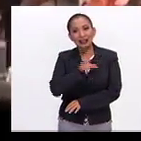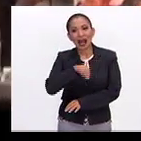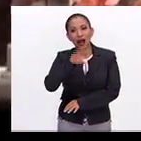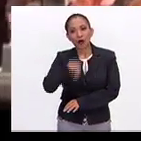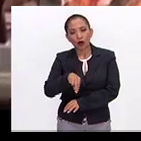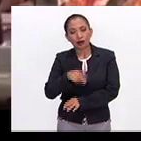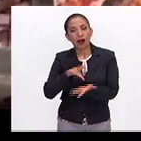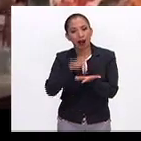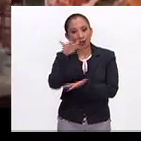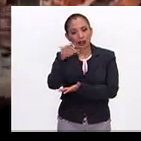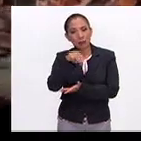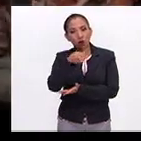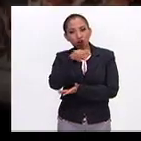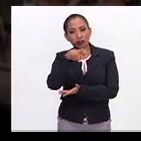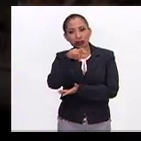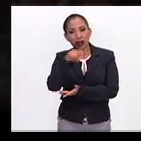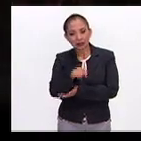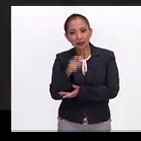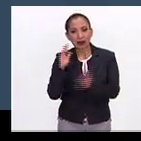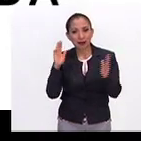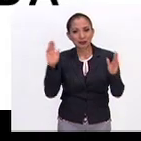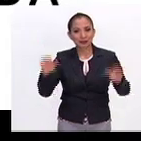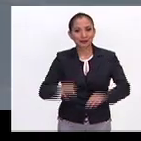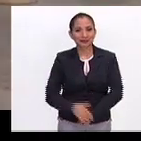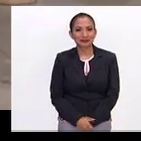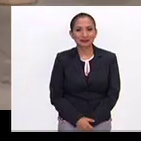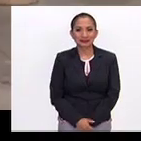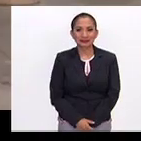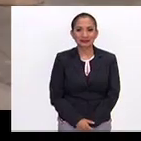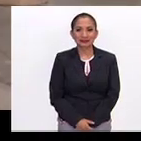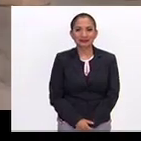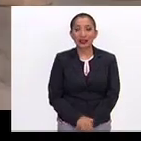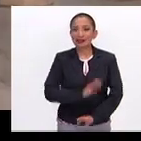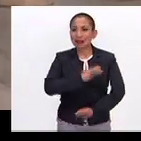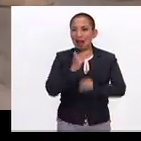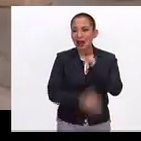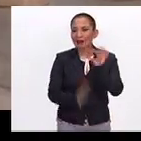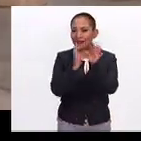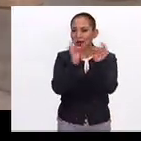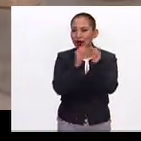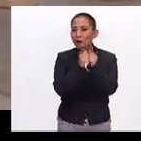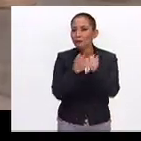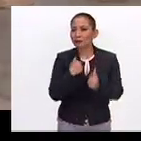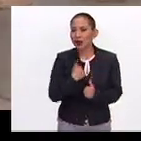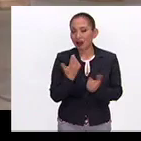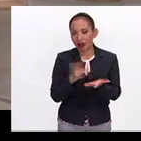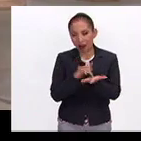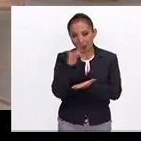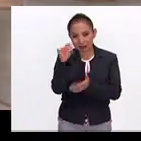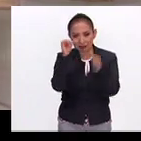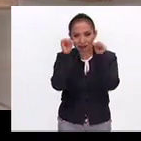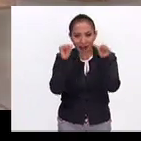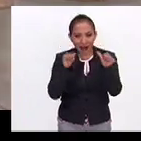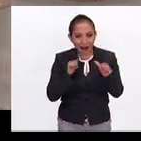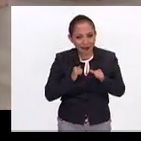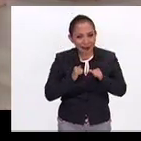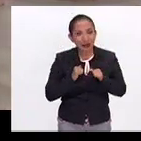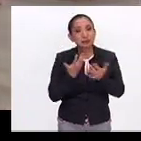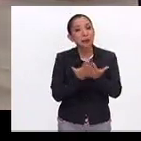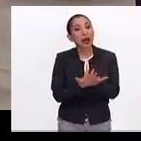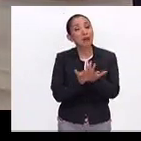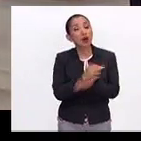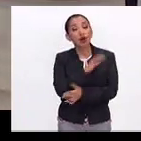Cancún, gracias Mozart, el magnífico. Llegamos al final de Cuenta Conmigo, les agradecemos su atención,